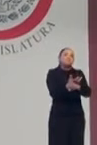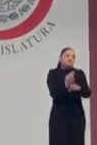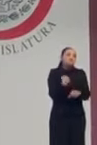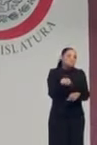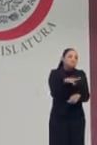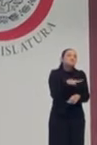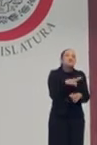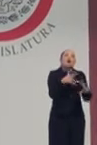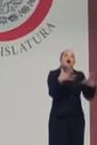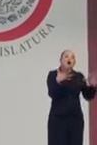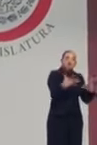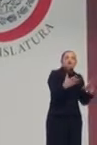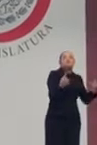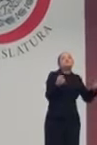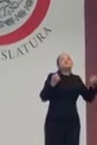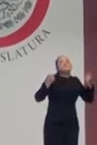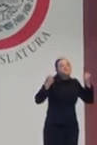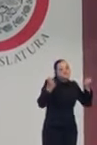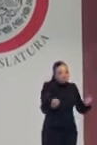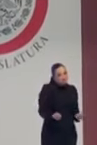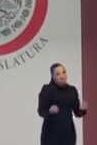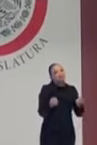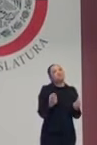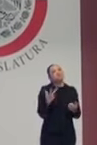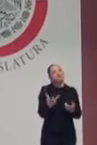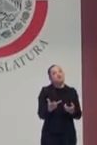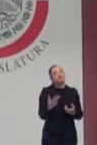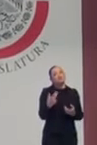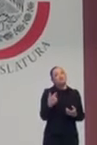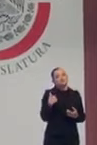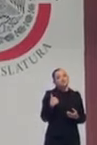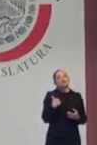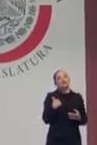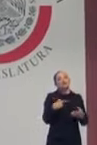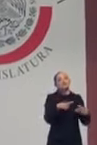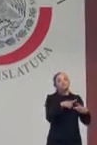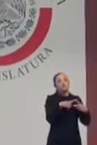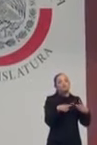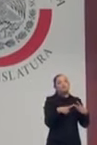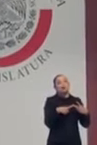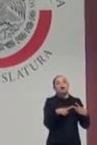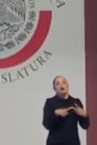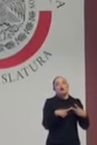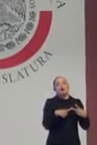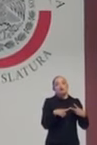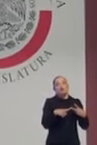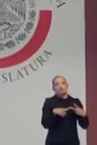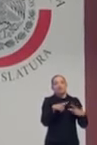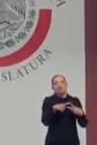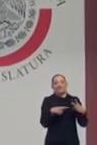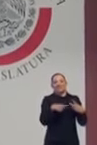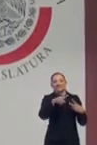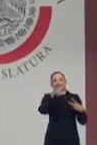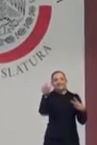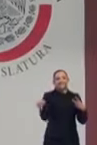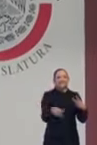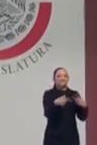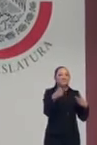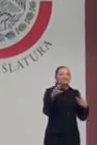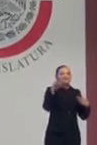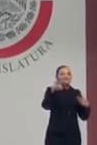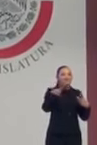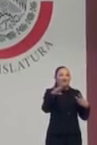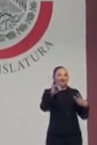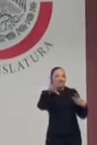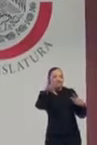que tienen tres buenos senadores, pero yo hablo de los dos, después el PRI hablará por Mario, pero nosotros hablamos,